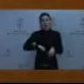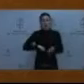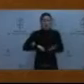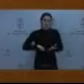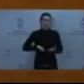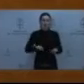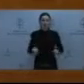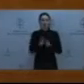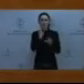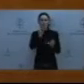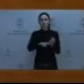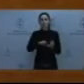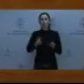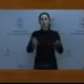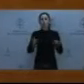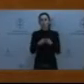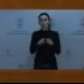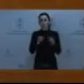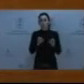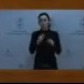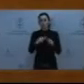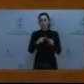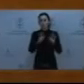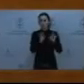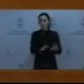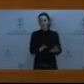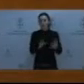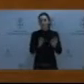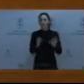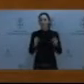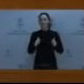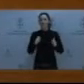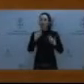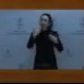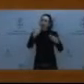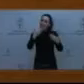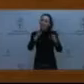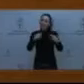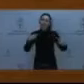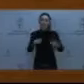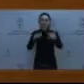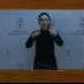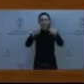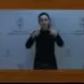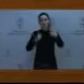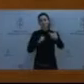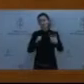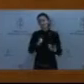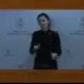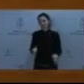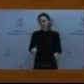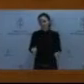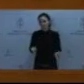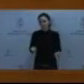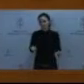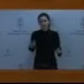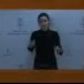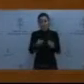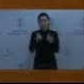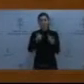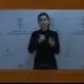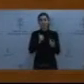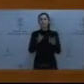porque pertenece al mismo partido, lleva 15 años sobreviviendo a base de crear un enfrentamiento artificial. Ese enfrentamiento artificial, ese